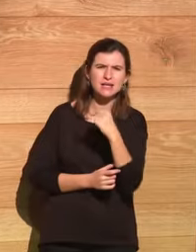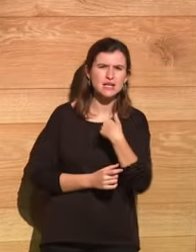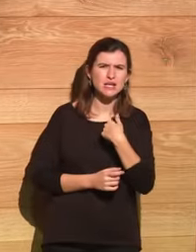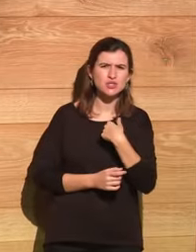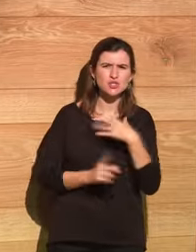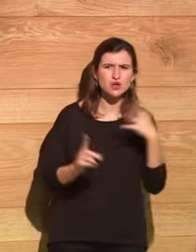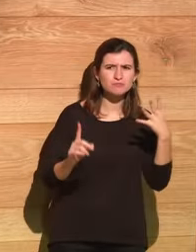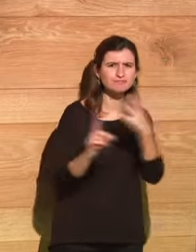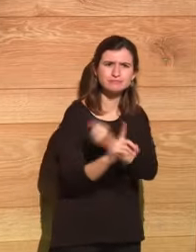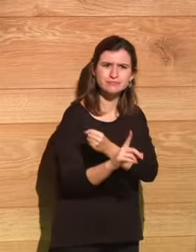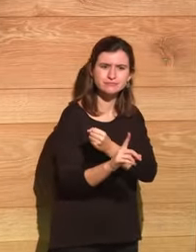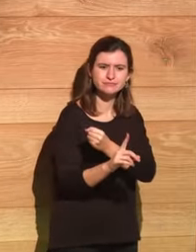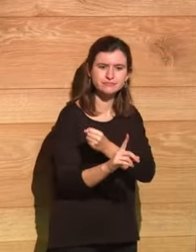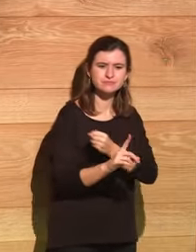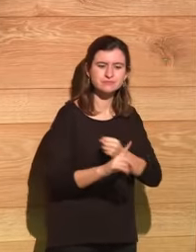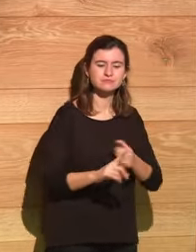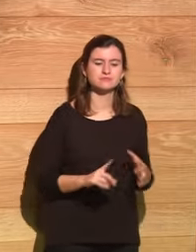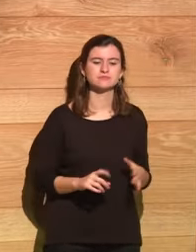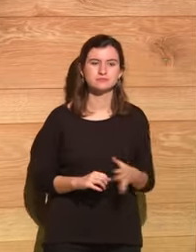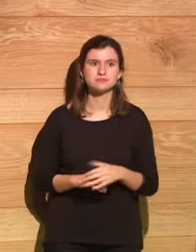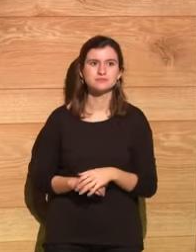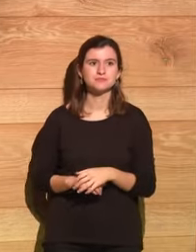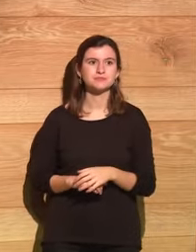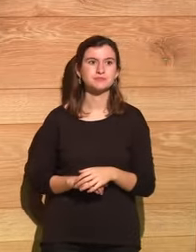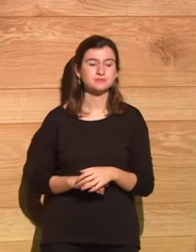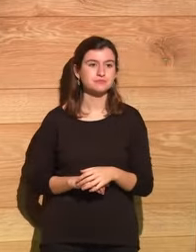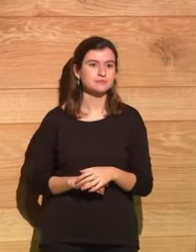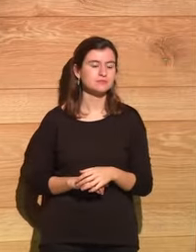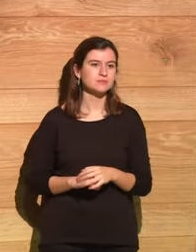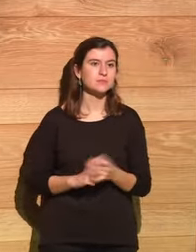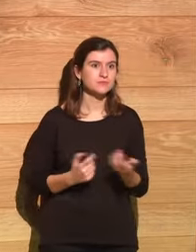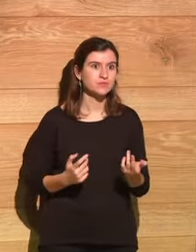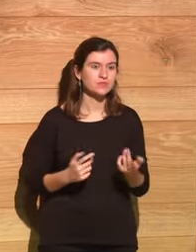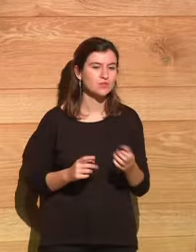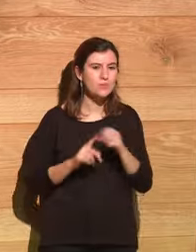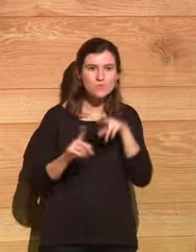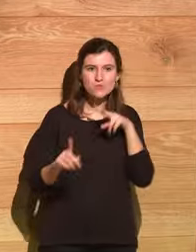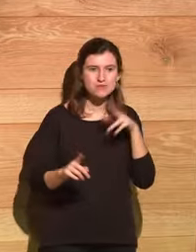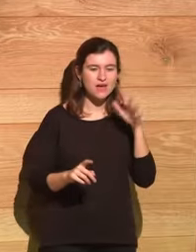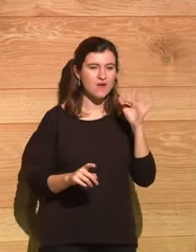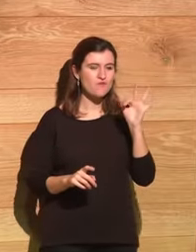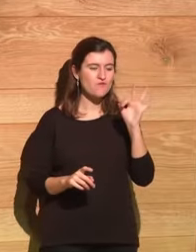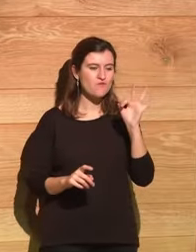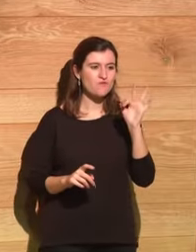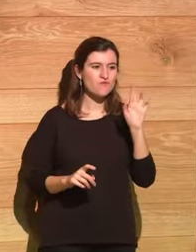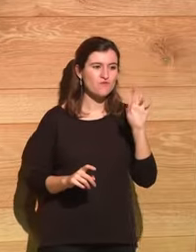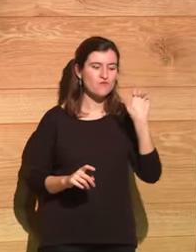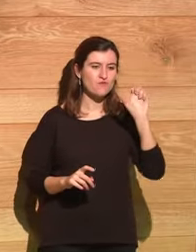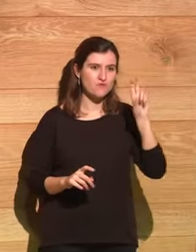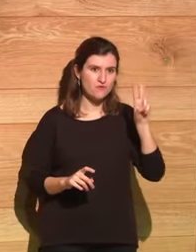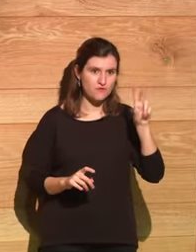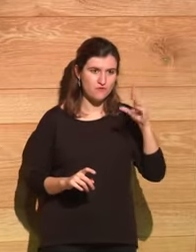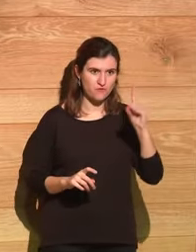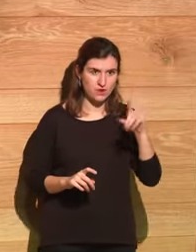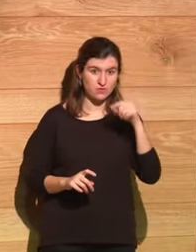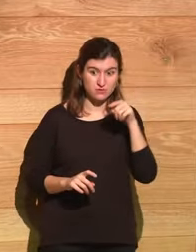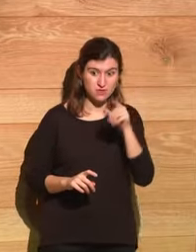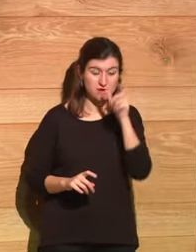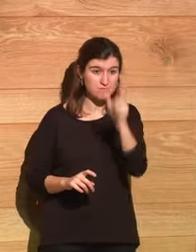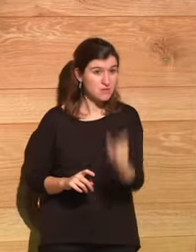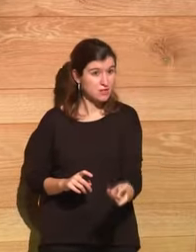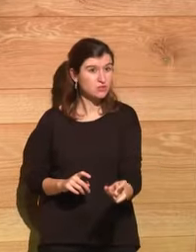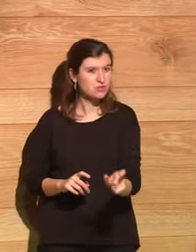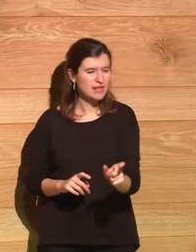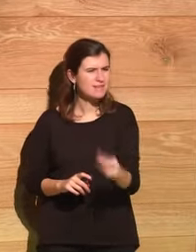tenemos también una larga bibliografía desde Freud y Jung, ¿no? O sea, el otro tiene un misterio, el otro tiene un tesoro, el otro tiene algo que yo jamás